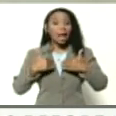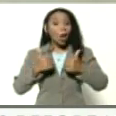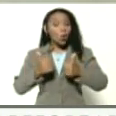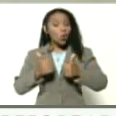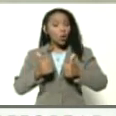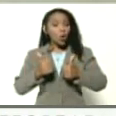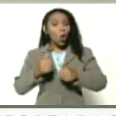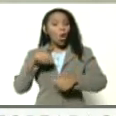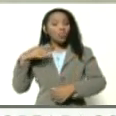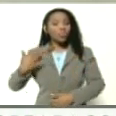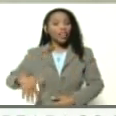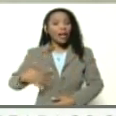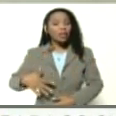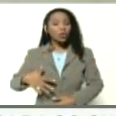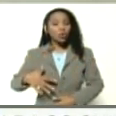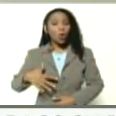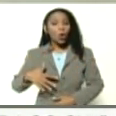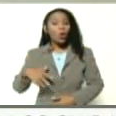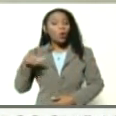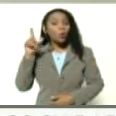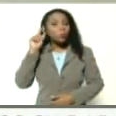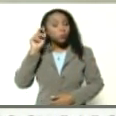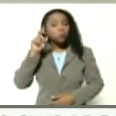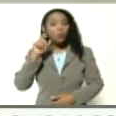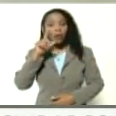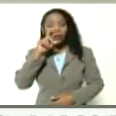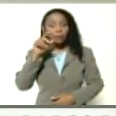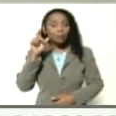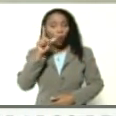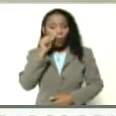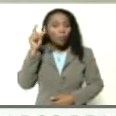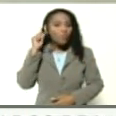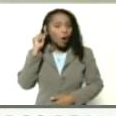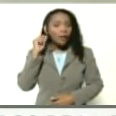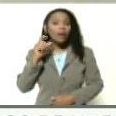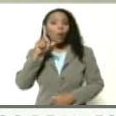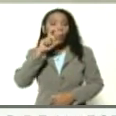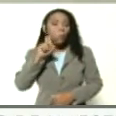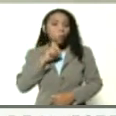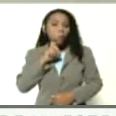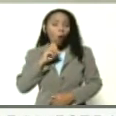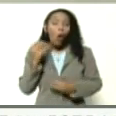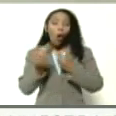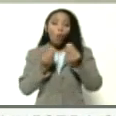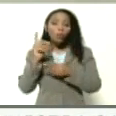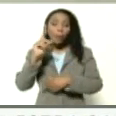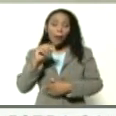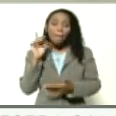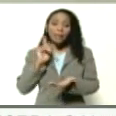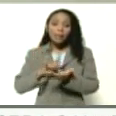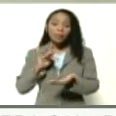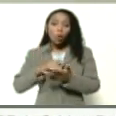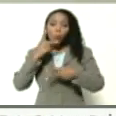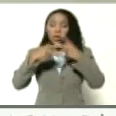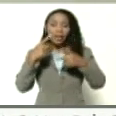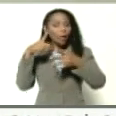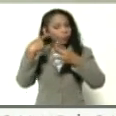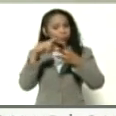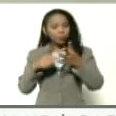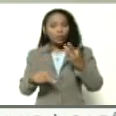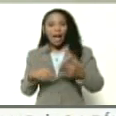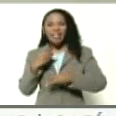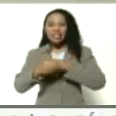los derechos sexuales y derechos reproductivos, así como en la participación política, entre otras, que han